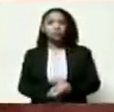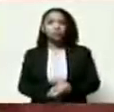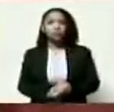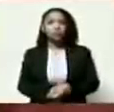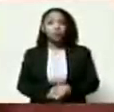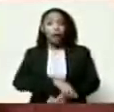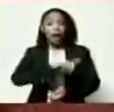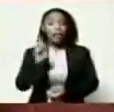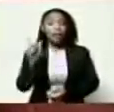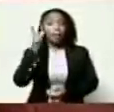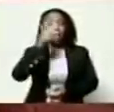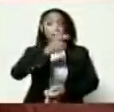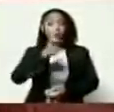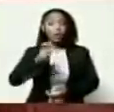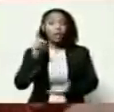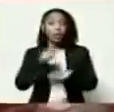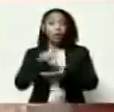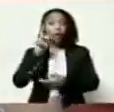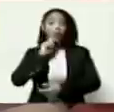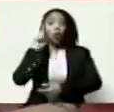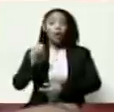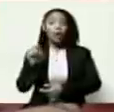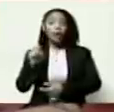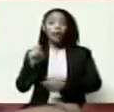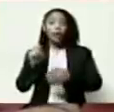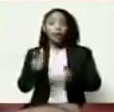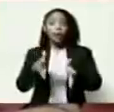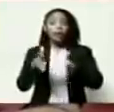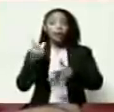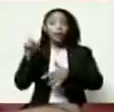Esa gente llegó a gobernar Ucrania por un golpe de Estado.